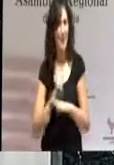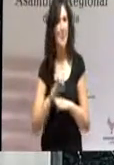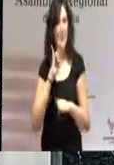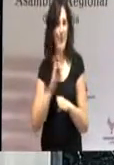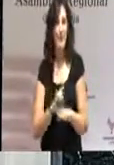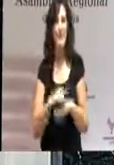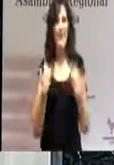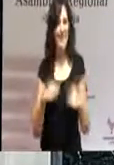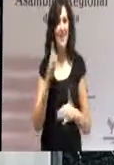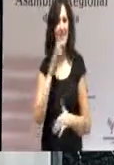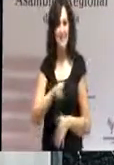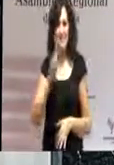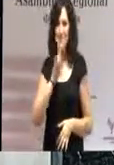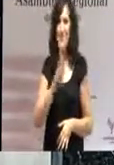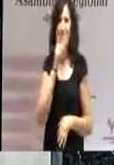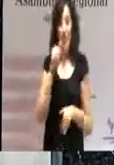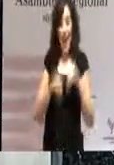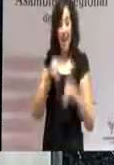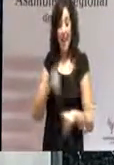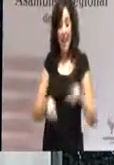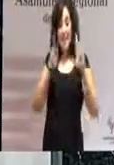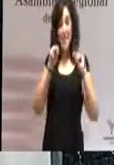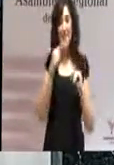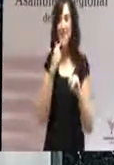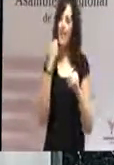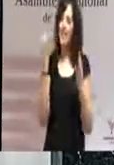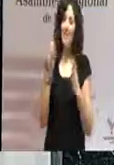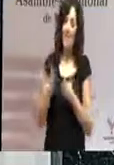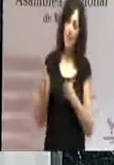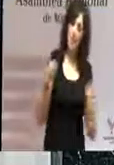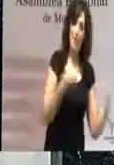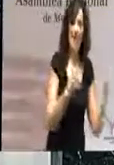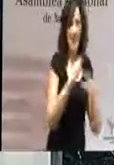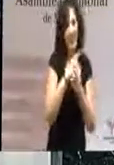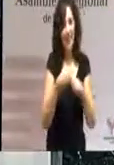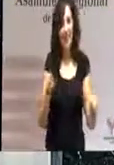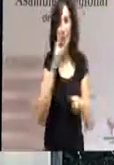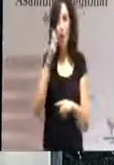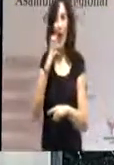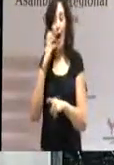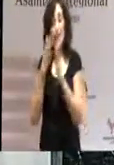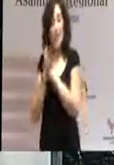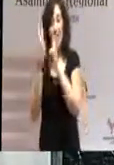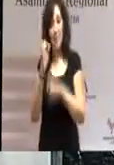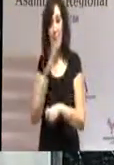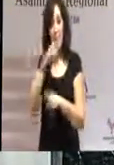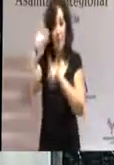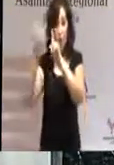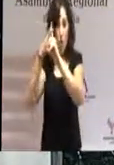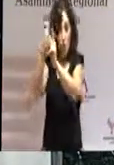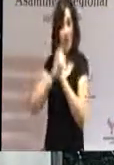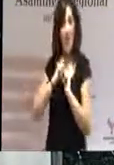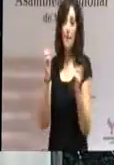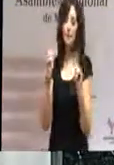Vaya engaño después de haber acabado las elecciones decir que hay que cambiar el ritmo porque Rajoy no nos resolverá el problema del agua,